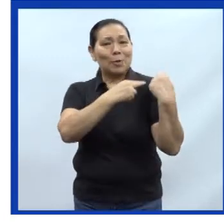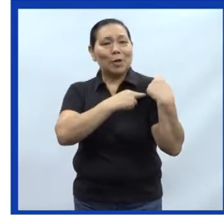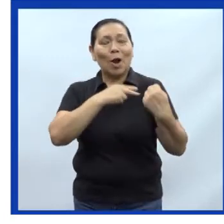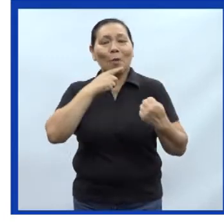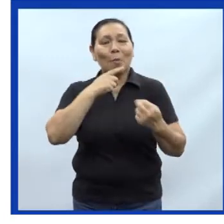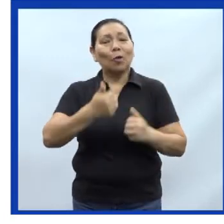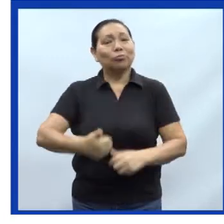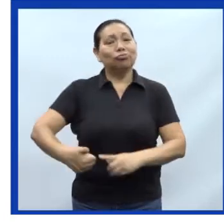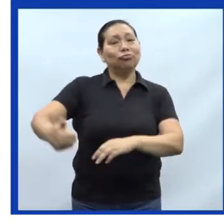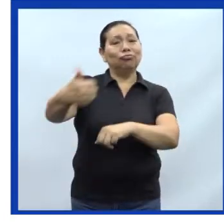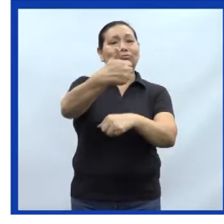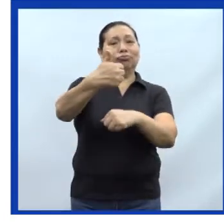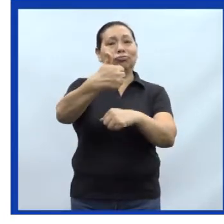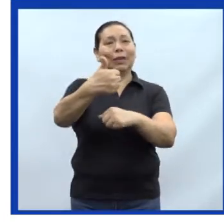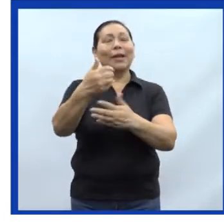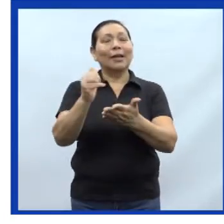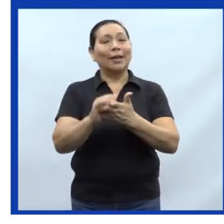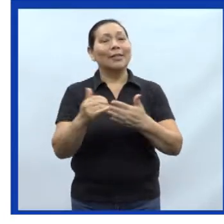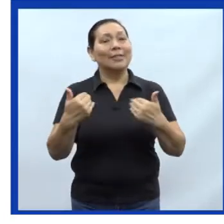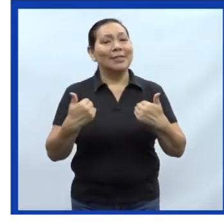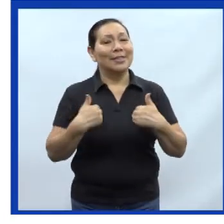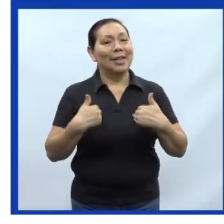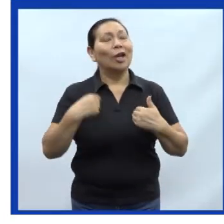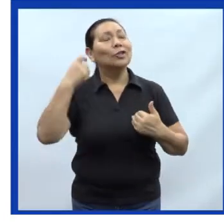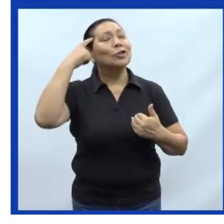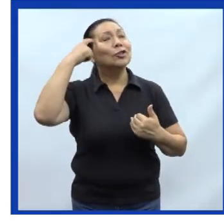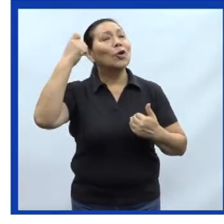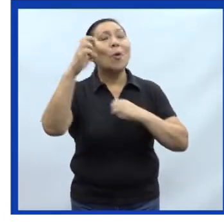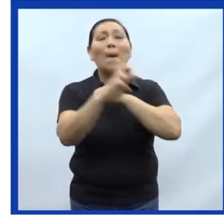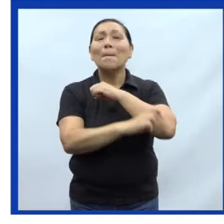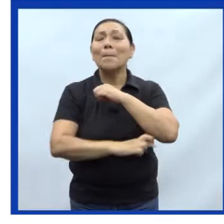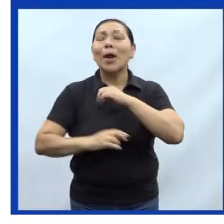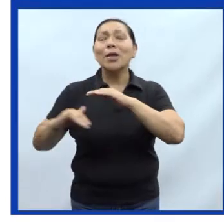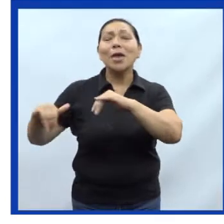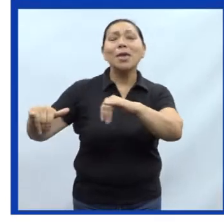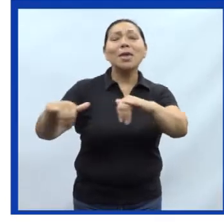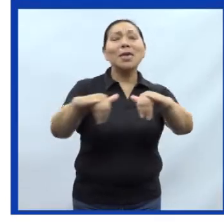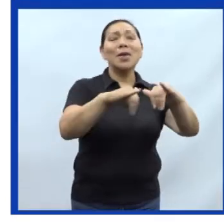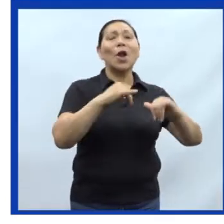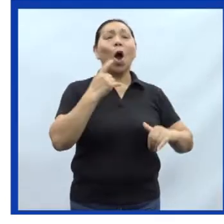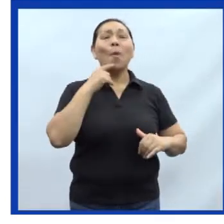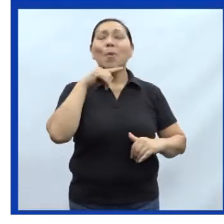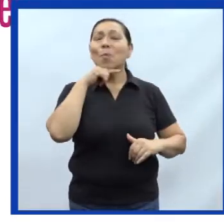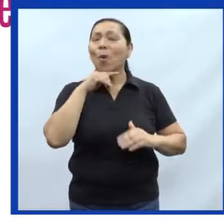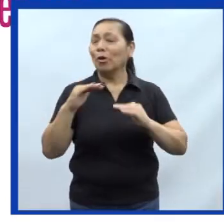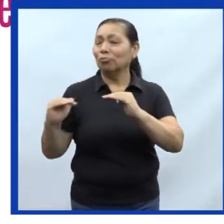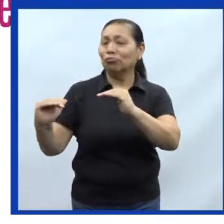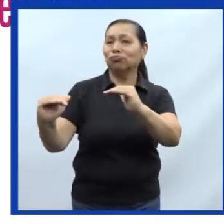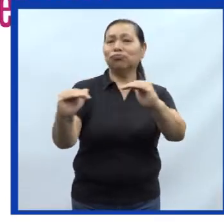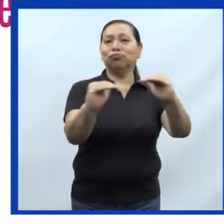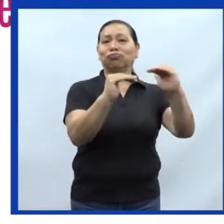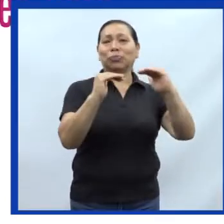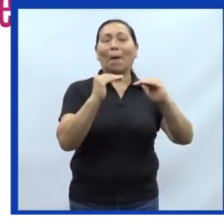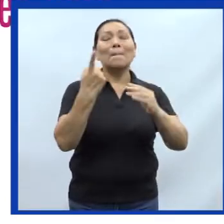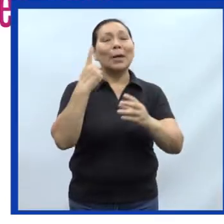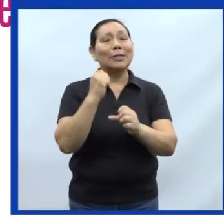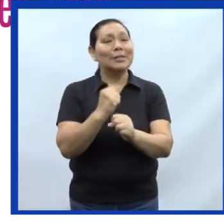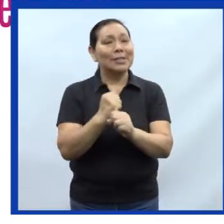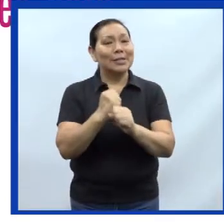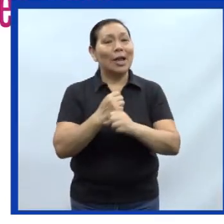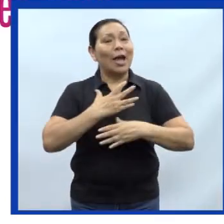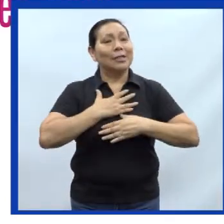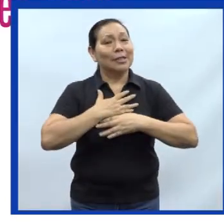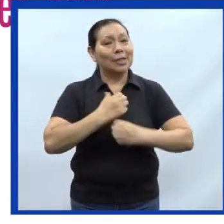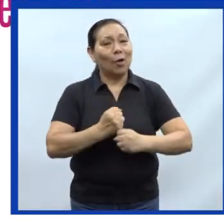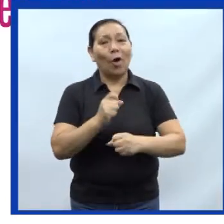con presencia en espacios de decisión. Soñamos un país con equidad real de hombres y mujeres para acceder al empleo, la